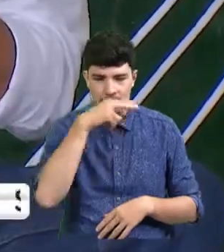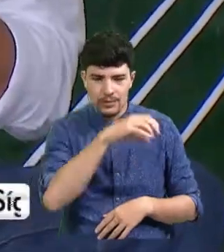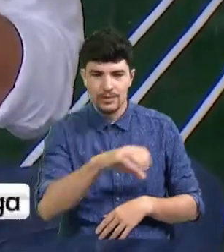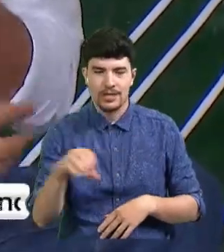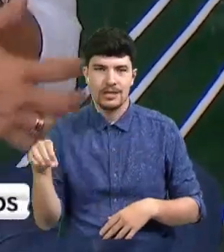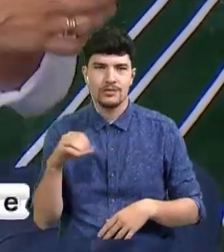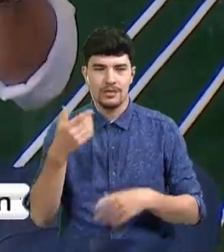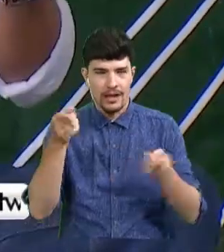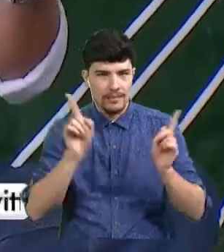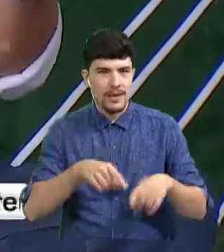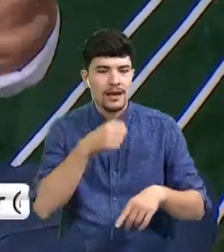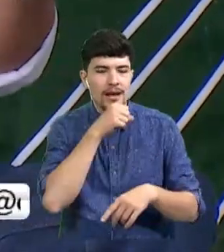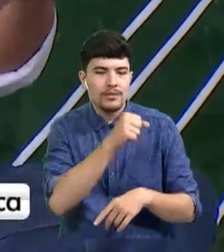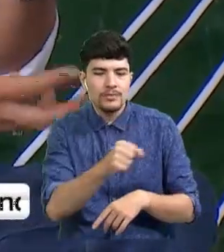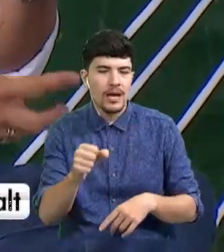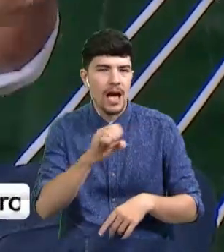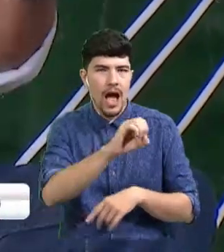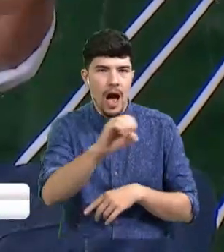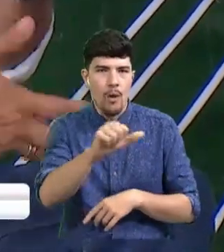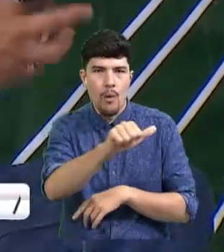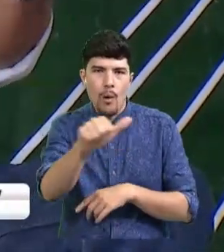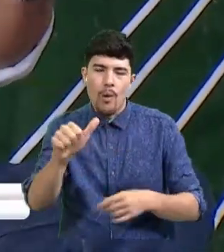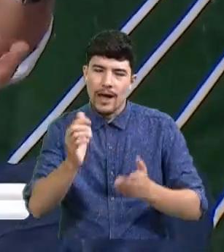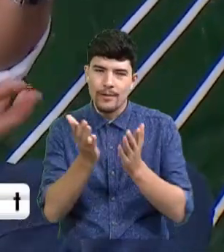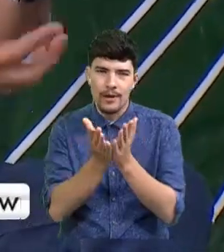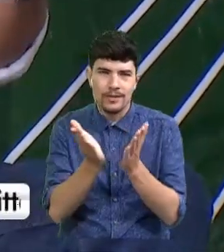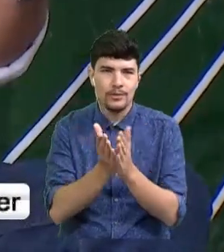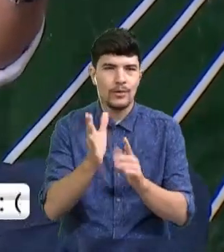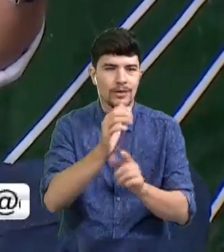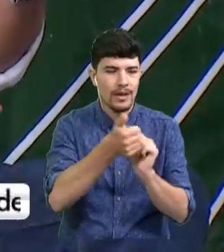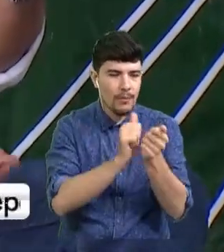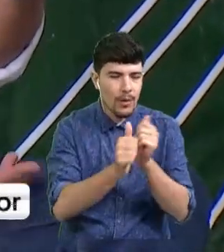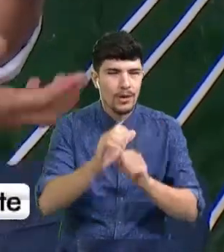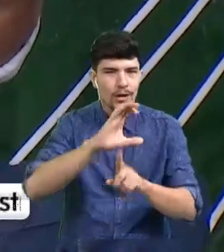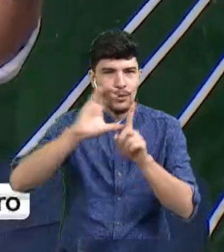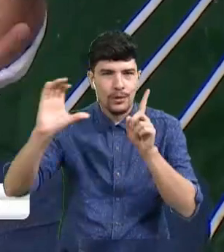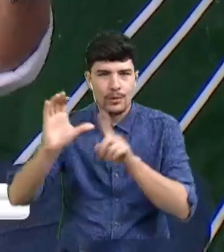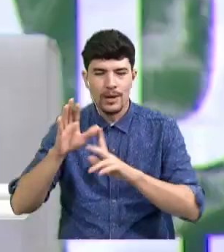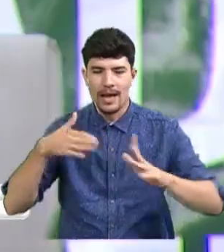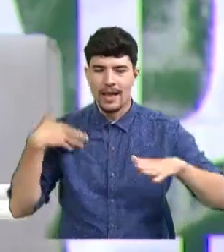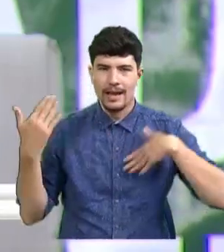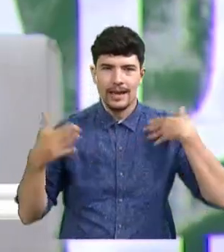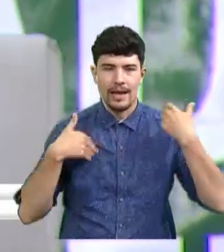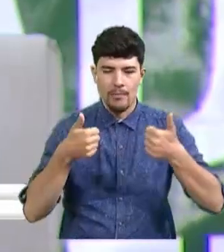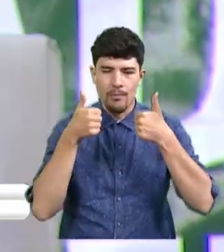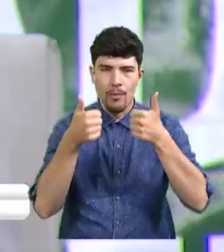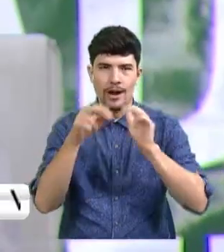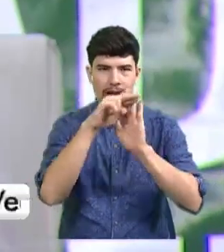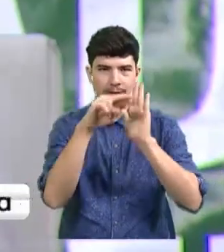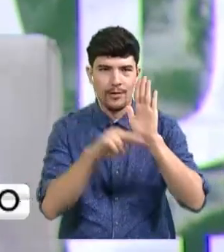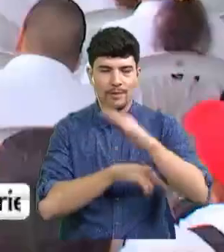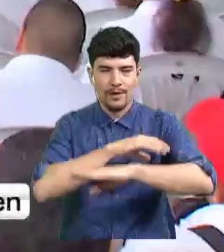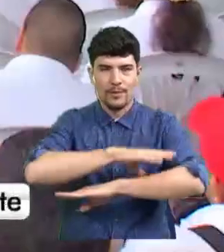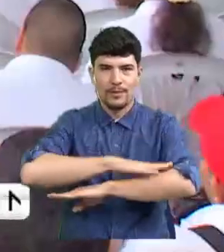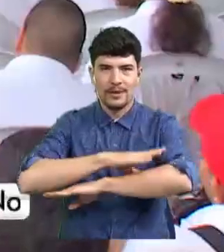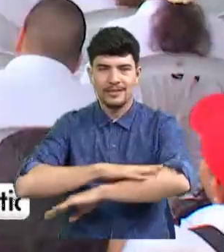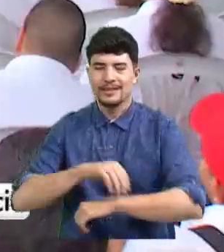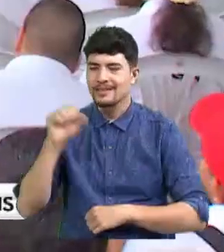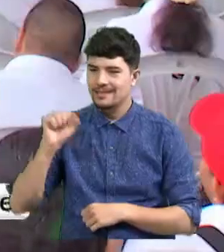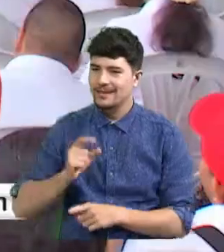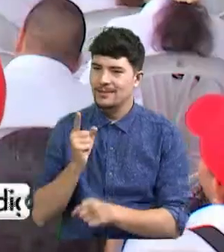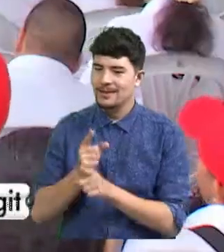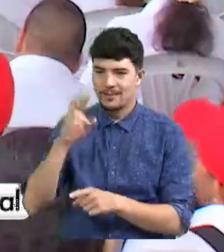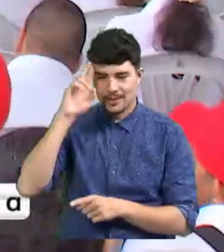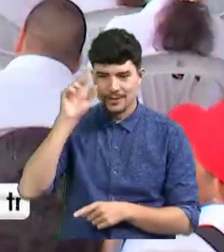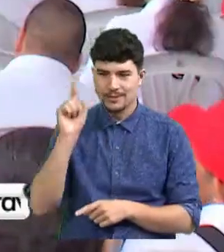ver a nuestros mayores alrededor de la educación, del deporte, de la cultura, de la alegría, de las buenas normas de convivencia. Muy bien, pues para eso tenemos aquí